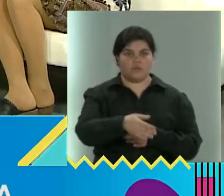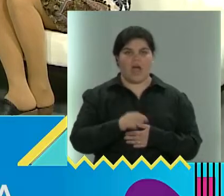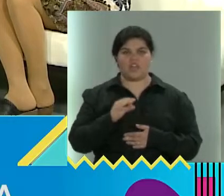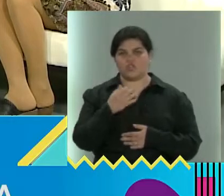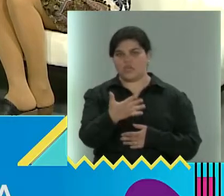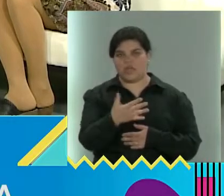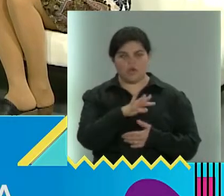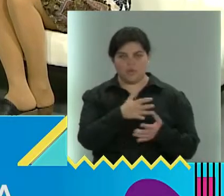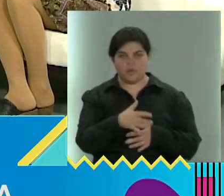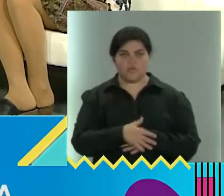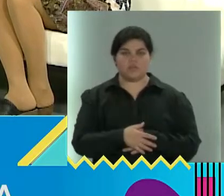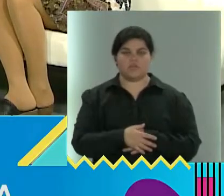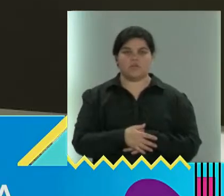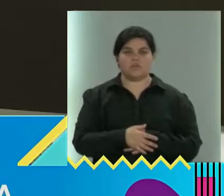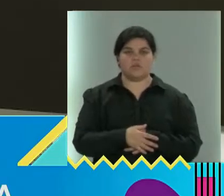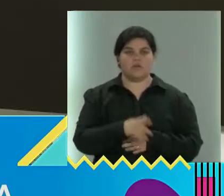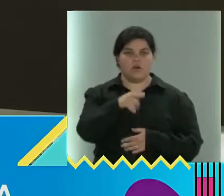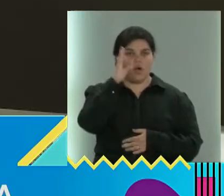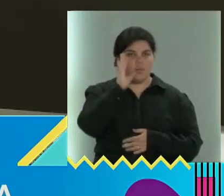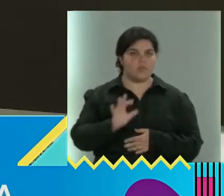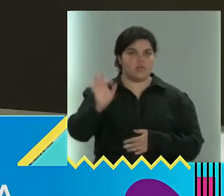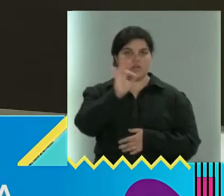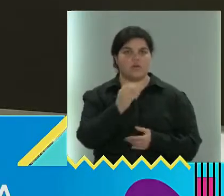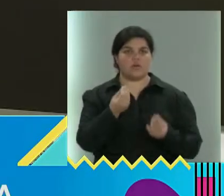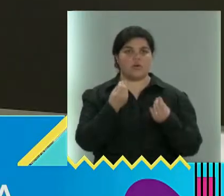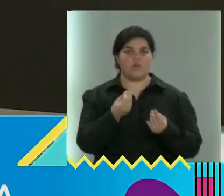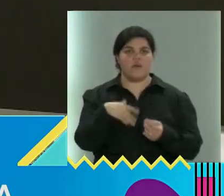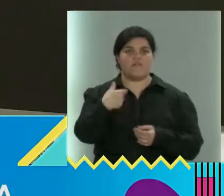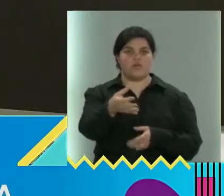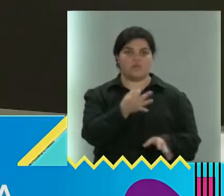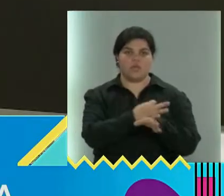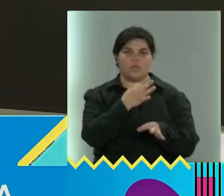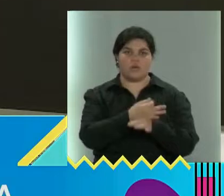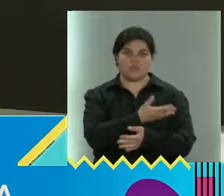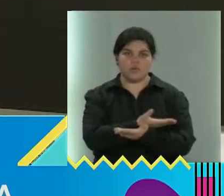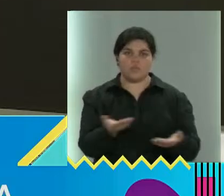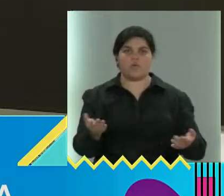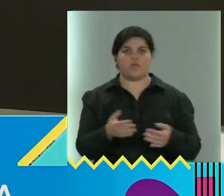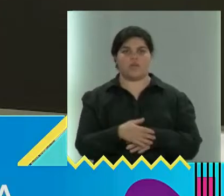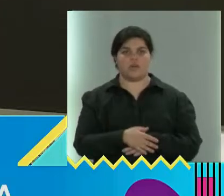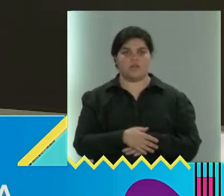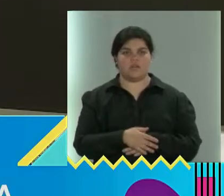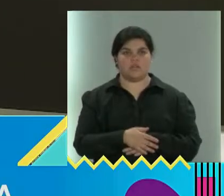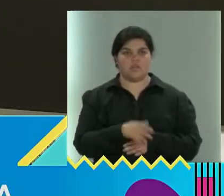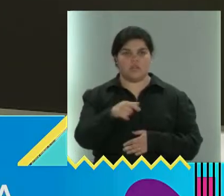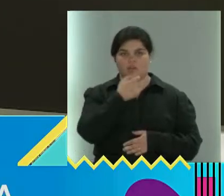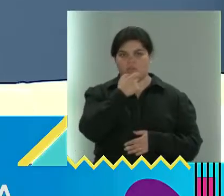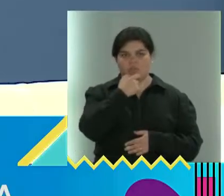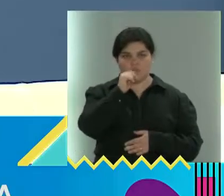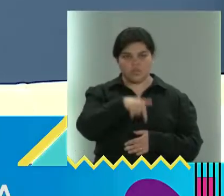años, ¿cuál considerás, qué visibilizás del futuro de nuestra educación pública? Y ya vamos a hablar directamente de la